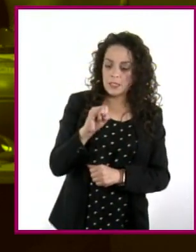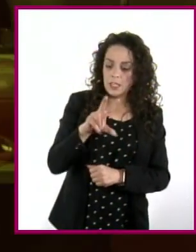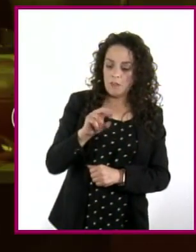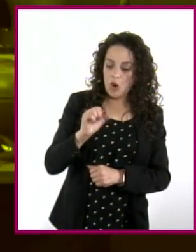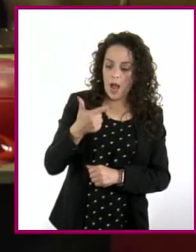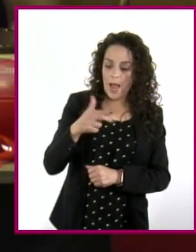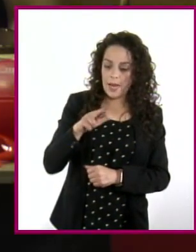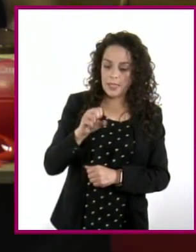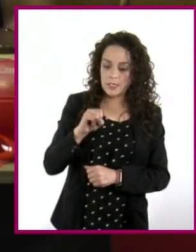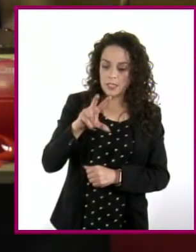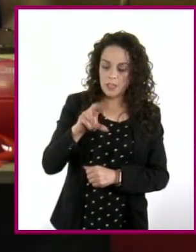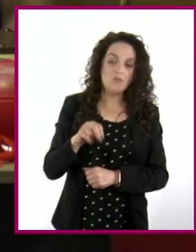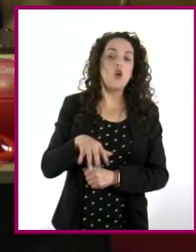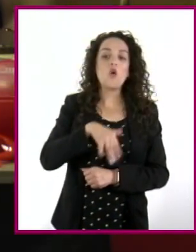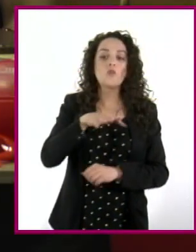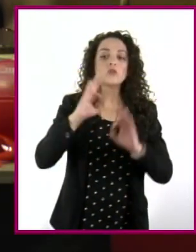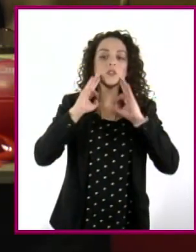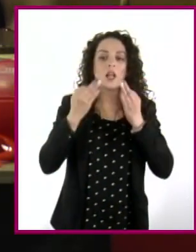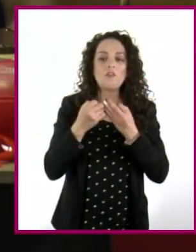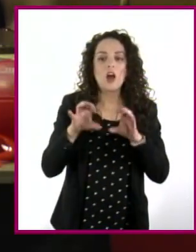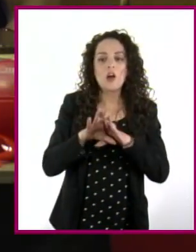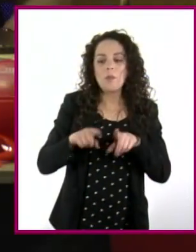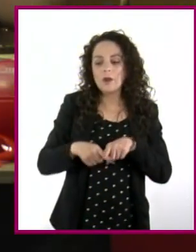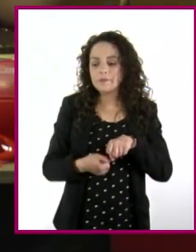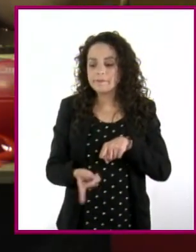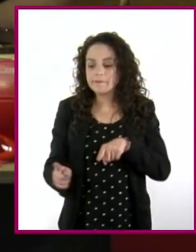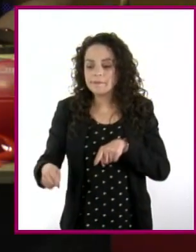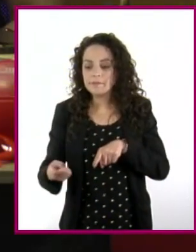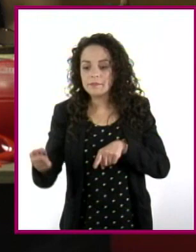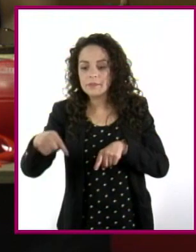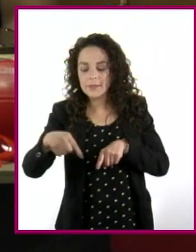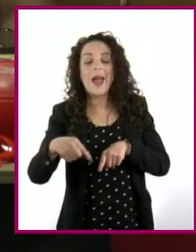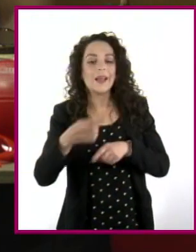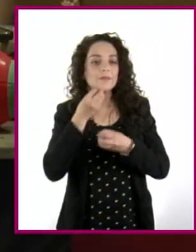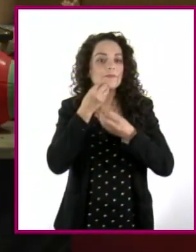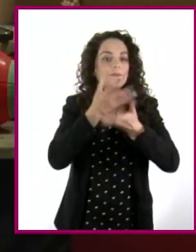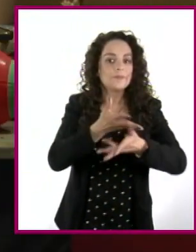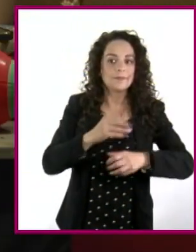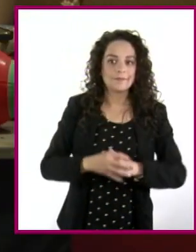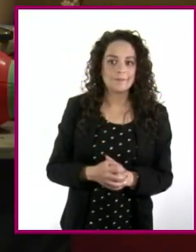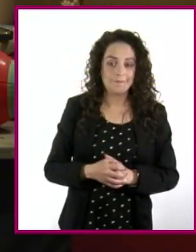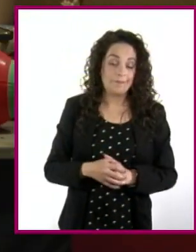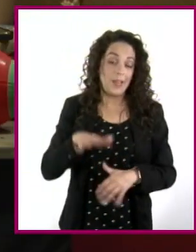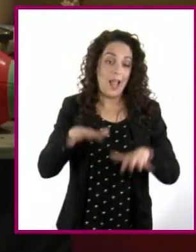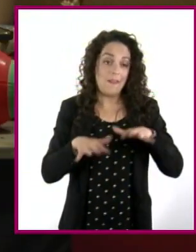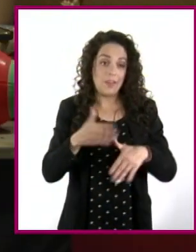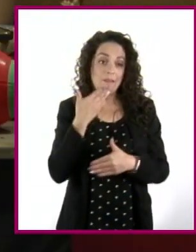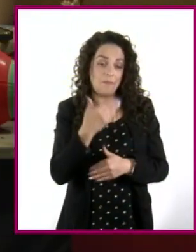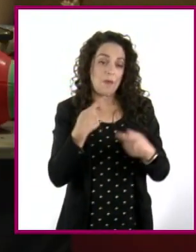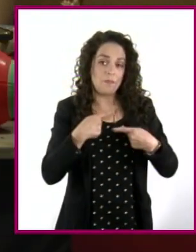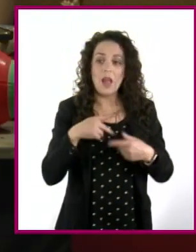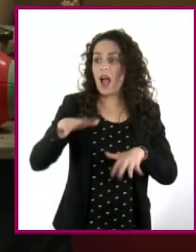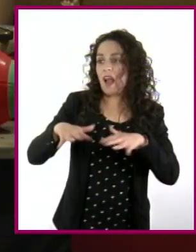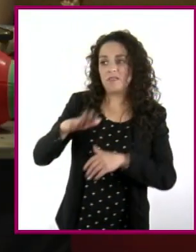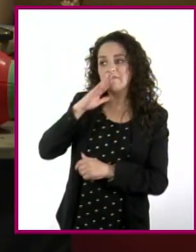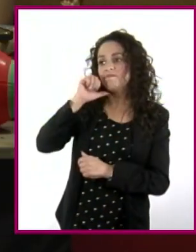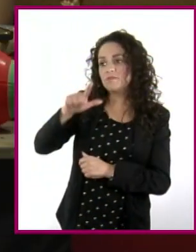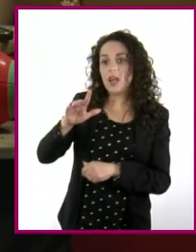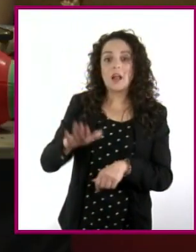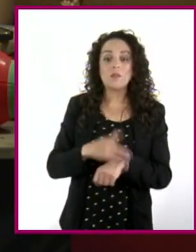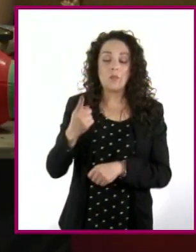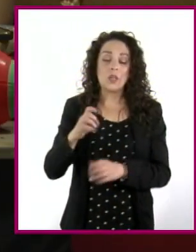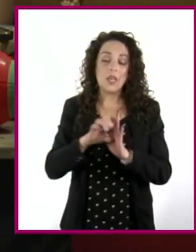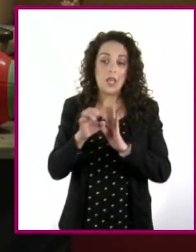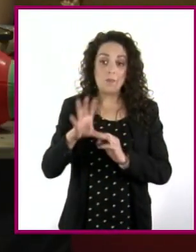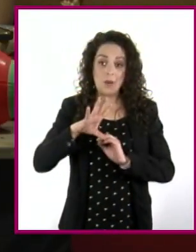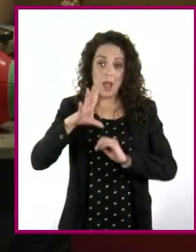de decir lo que les molesta. Son agradables con algunos y desagradables con otros. Esto sucede porque cuando surge un conflicto entre un